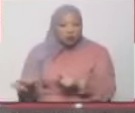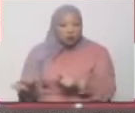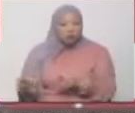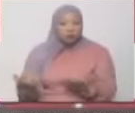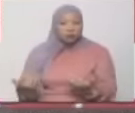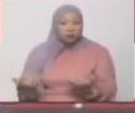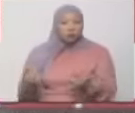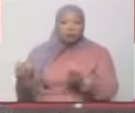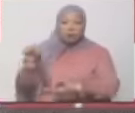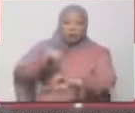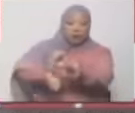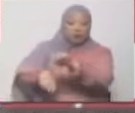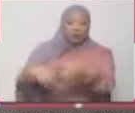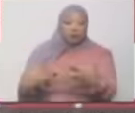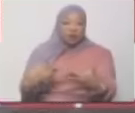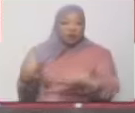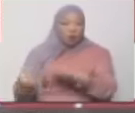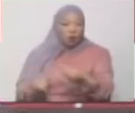para el combate, ¿verdad?